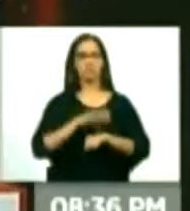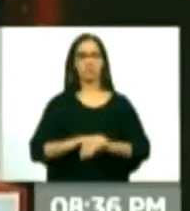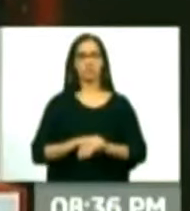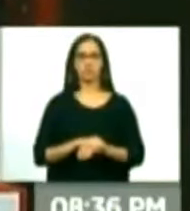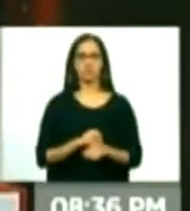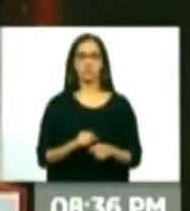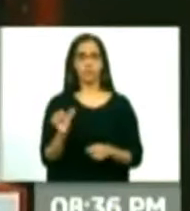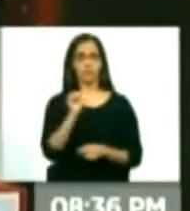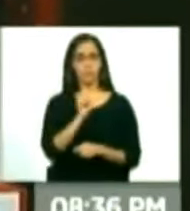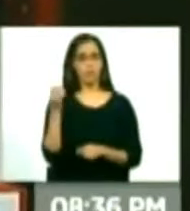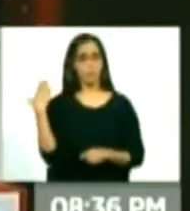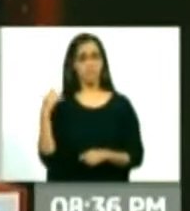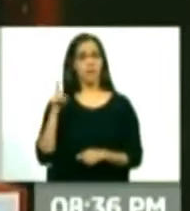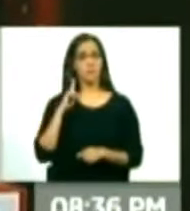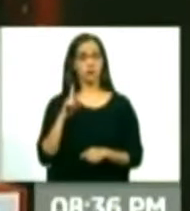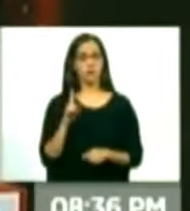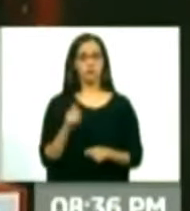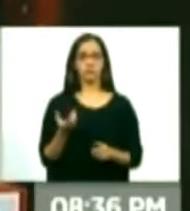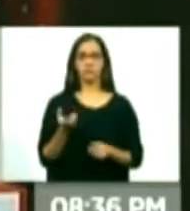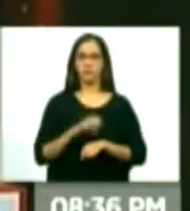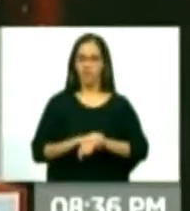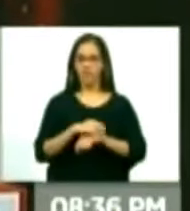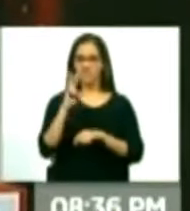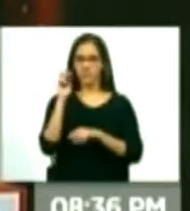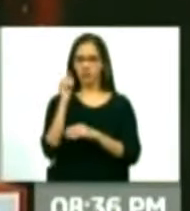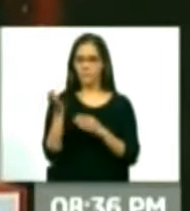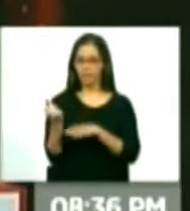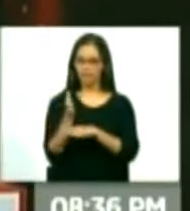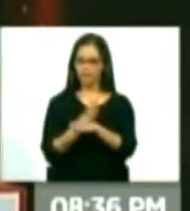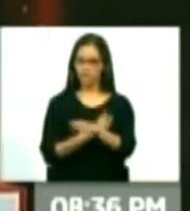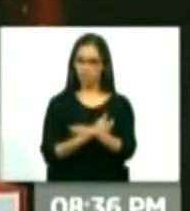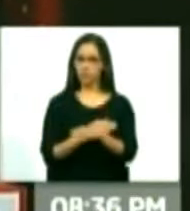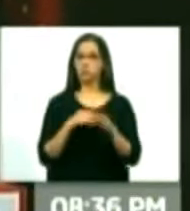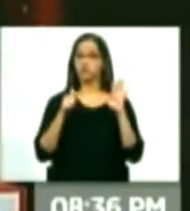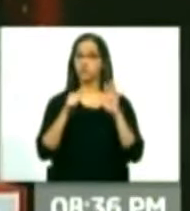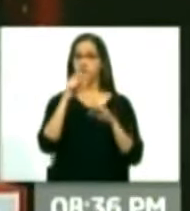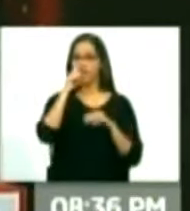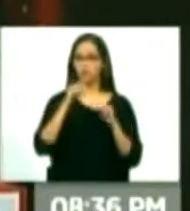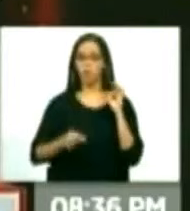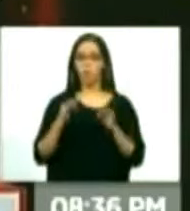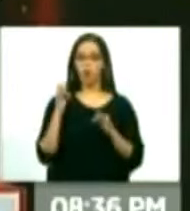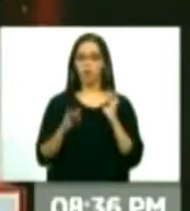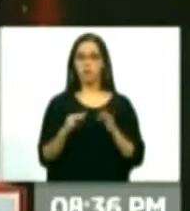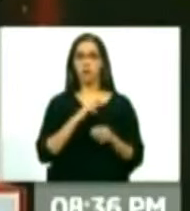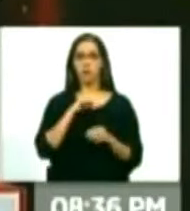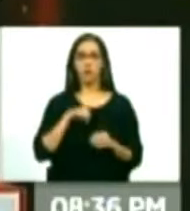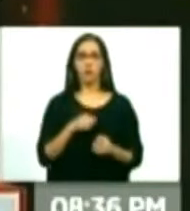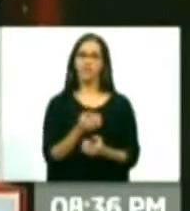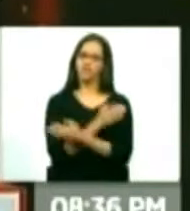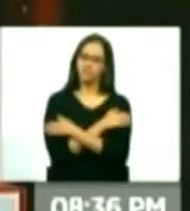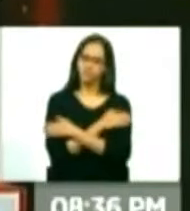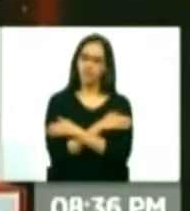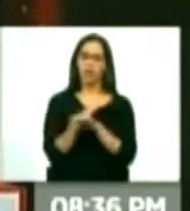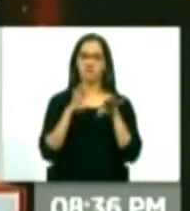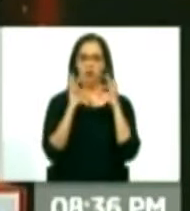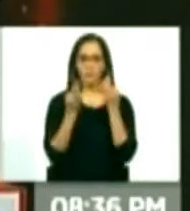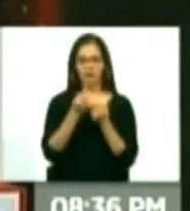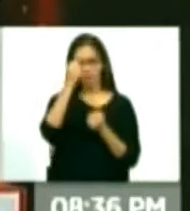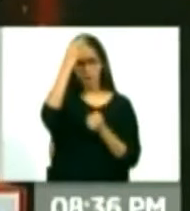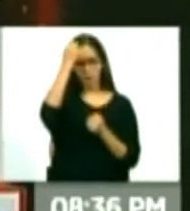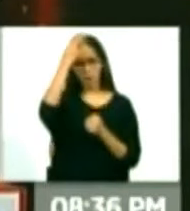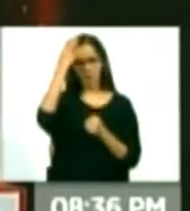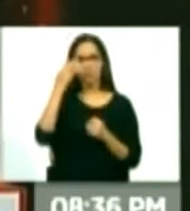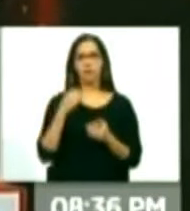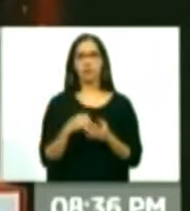cierto, de prisión el viernes pasado, luego de 6 años de juicio. Nuestro abrazo a Zulay, a su familia, a la familia